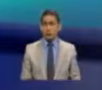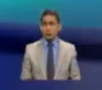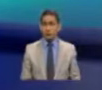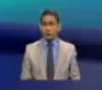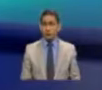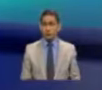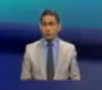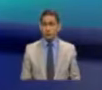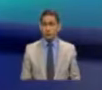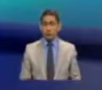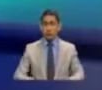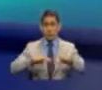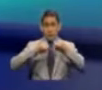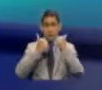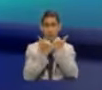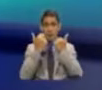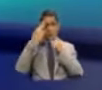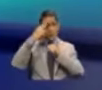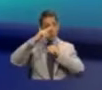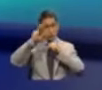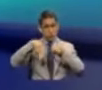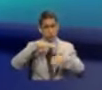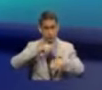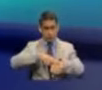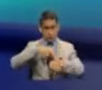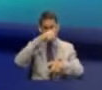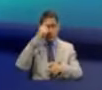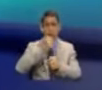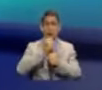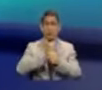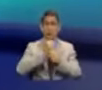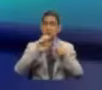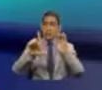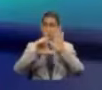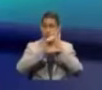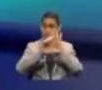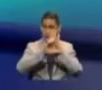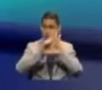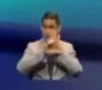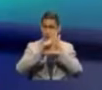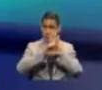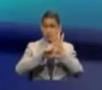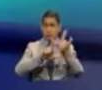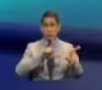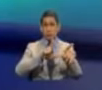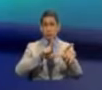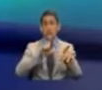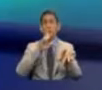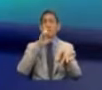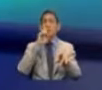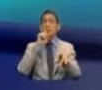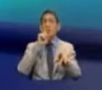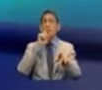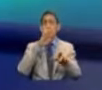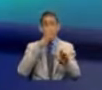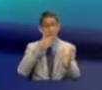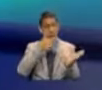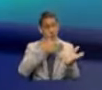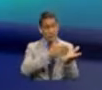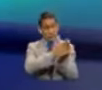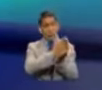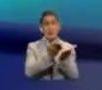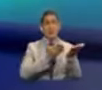Por otra parte, la Asamblea Nacional tramita una ley que propone incentivos para quienes acceden al servicio cívico militar